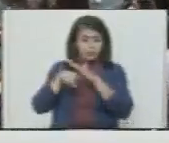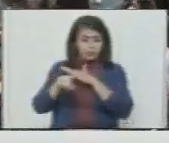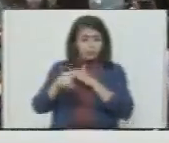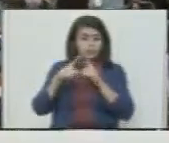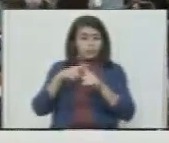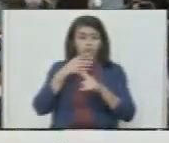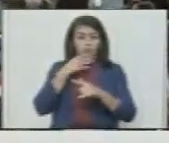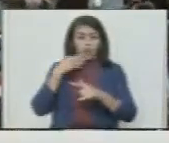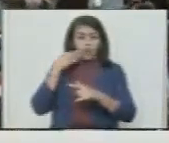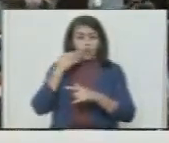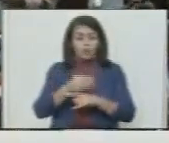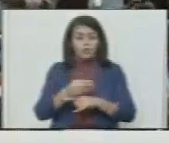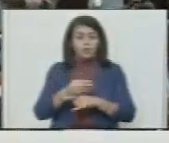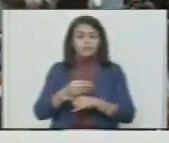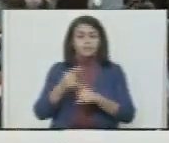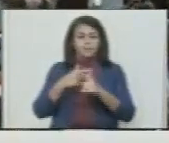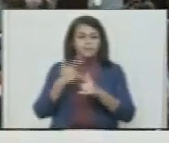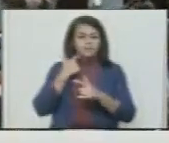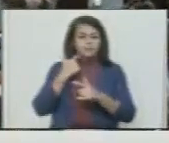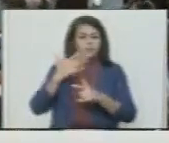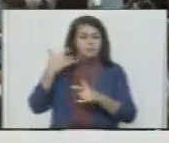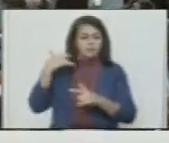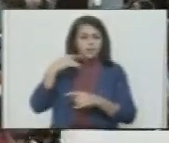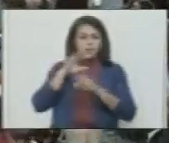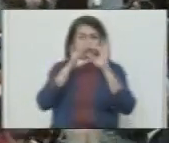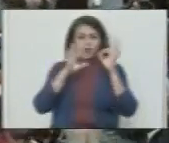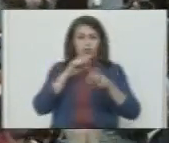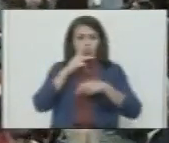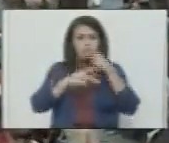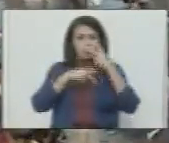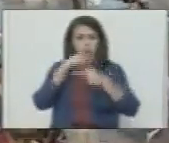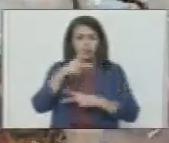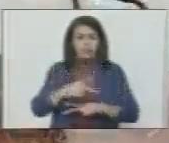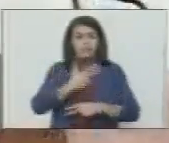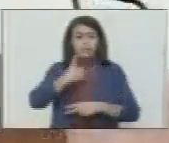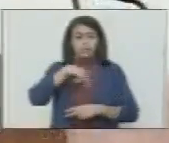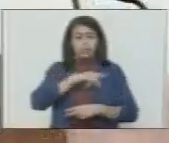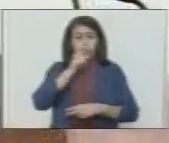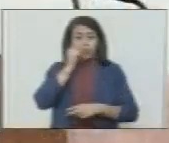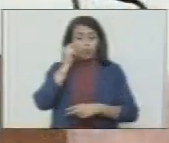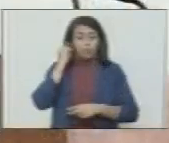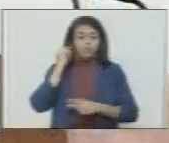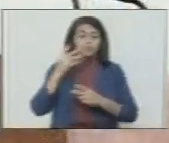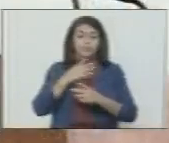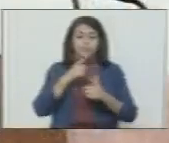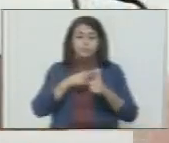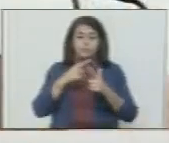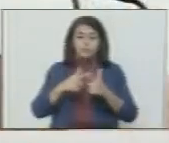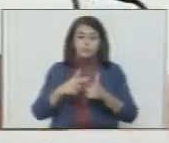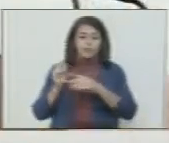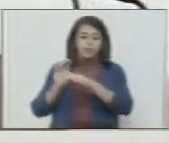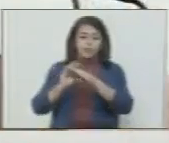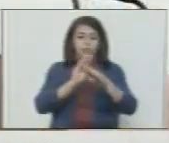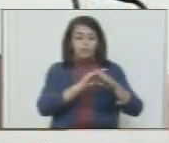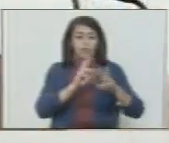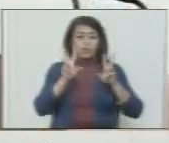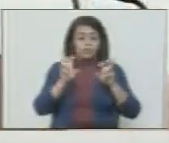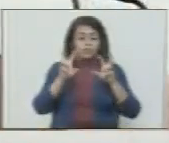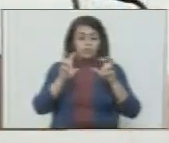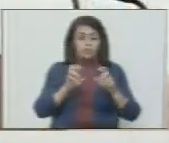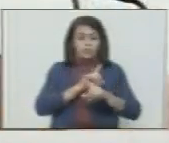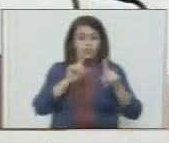puro, en lo más sublime de la juventud, los vicios de la vieja forma de hacer política. Nosotros y nosotras entonces somos los llamados